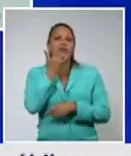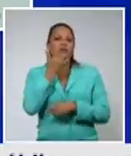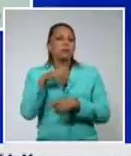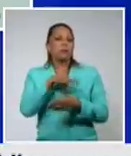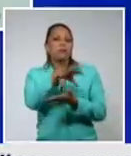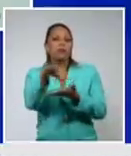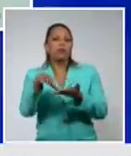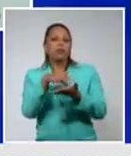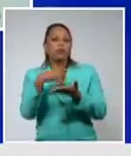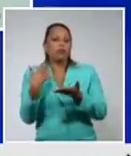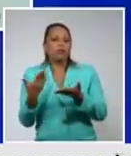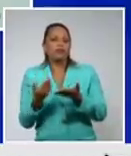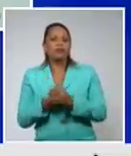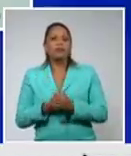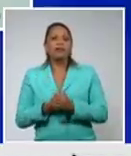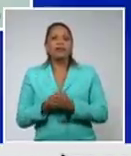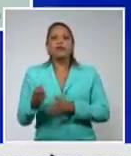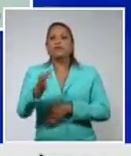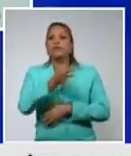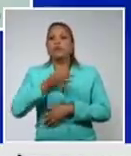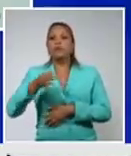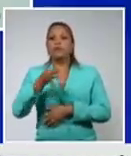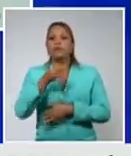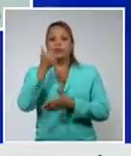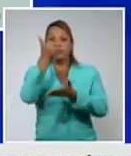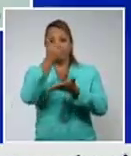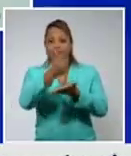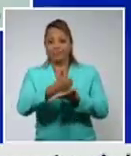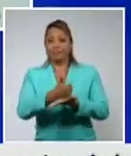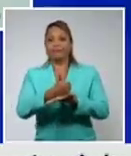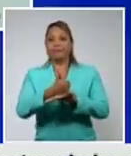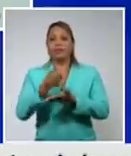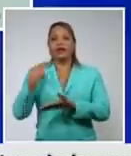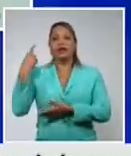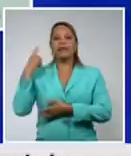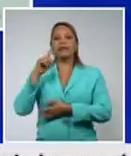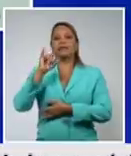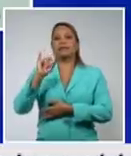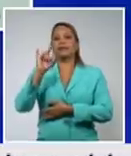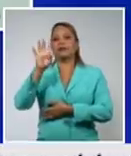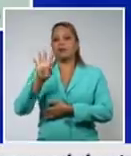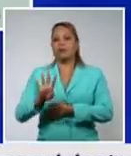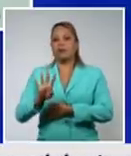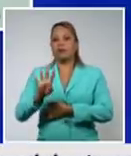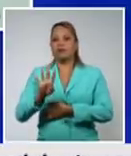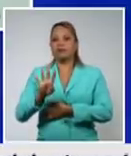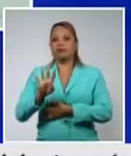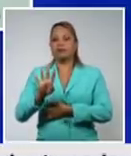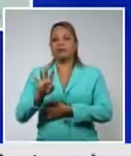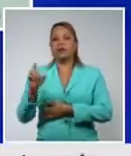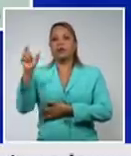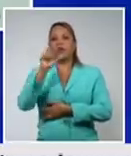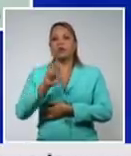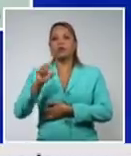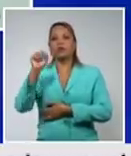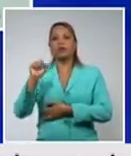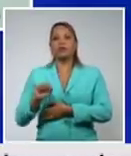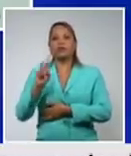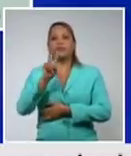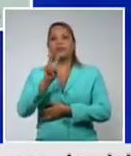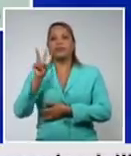transmisión, el municipio cabecera, que ayer diagnostica 64, Consolación del Sur